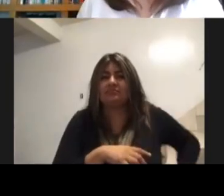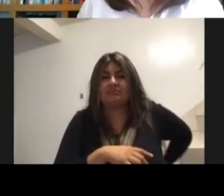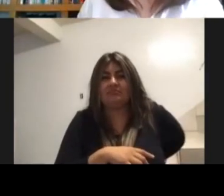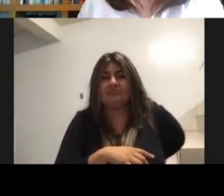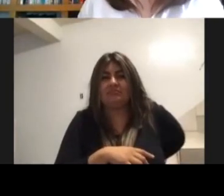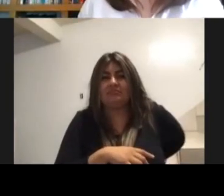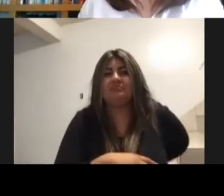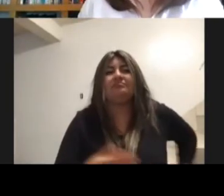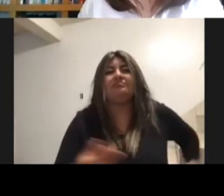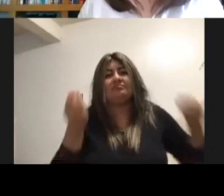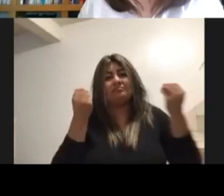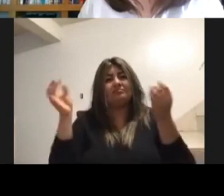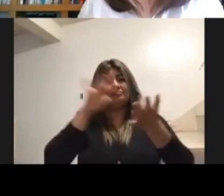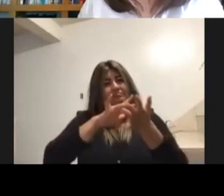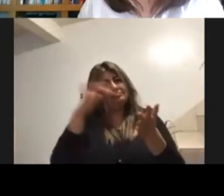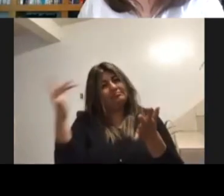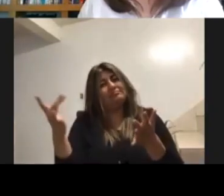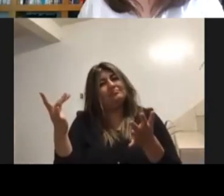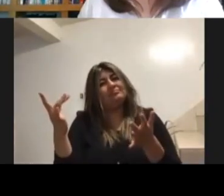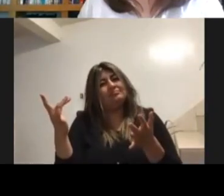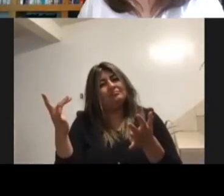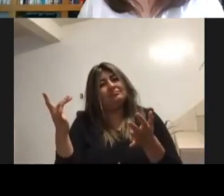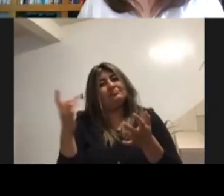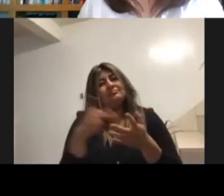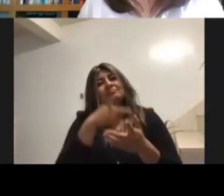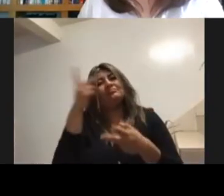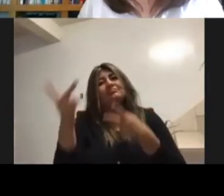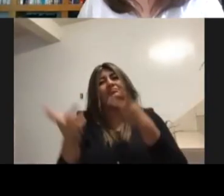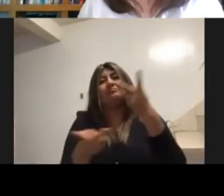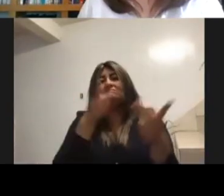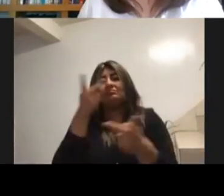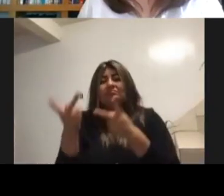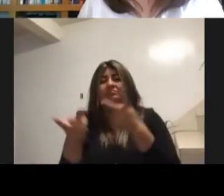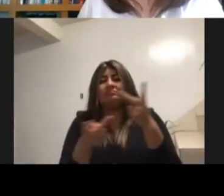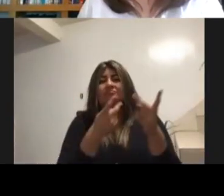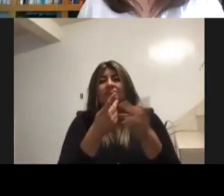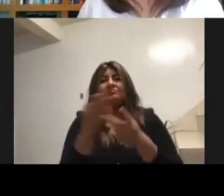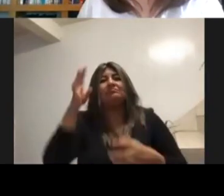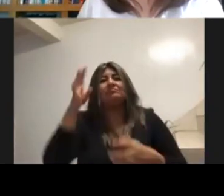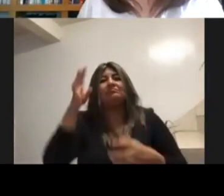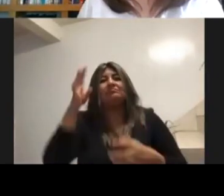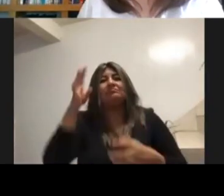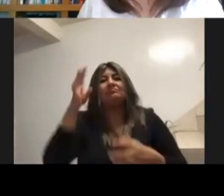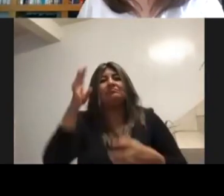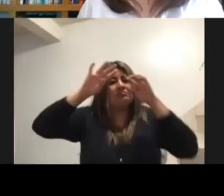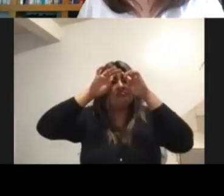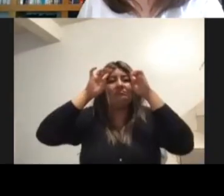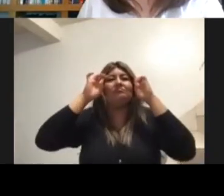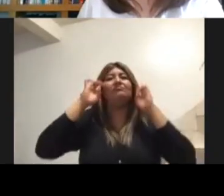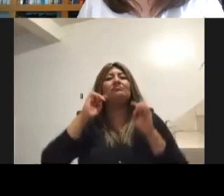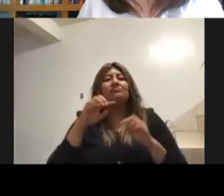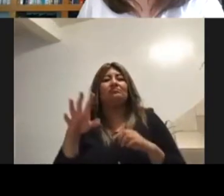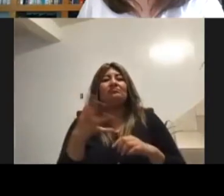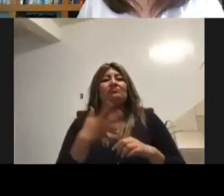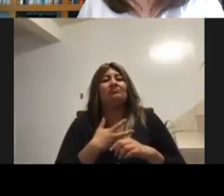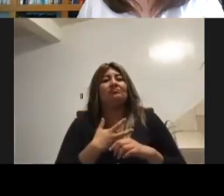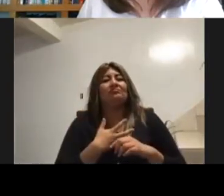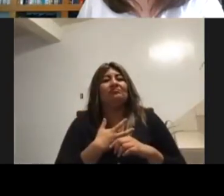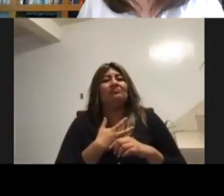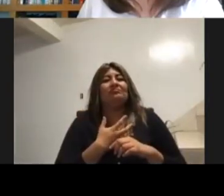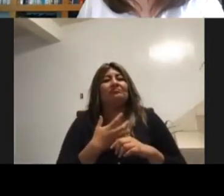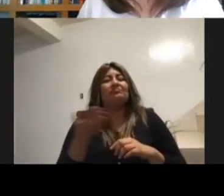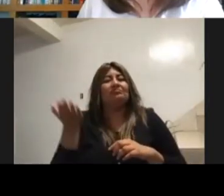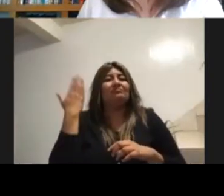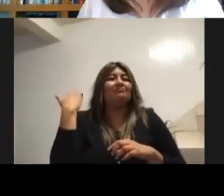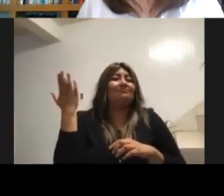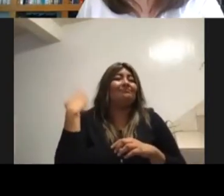Muchas gracias por la pregunta. Creo que yo ya me metí una vez en problemas por responder